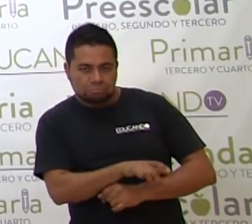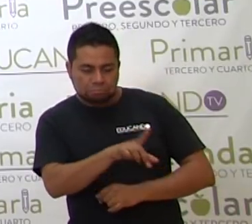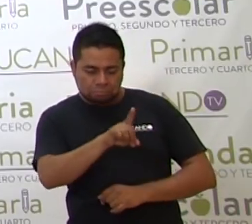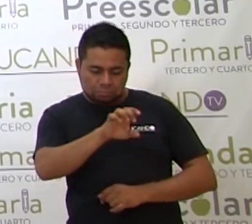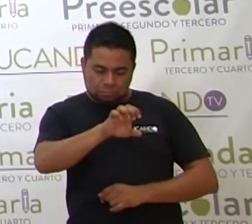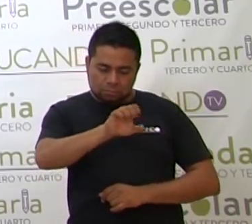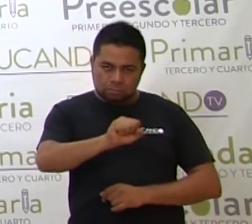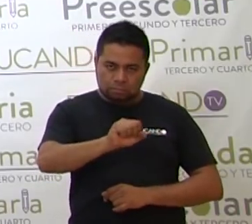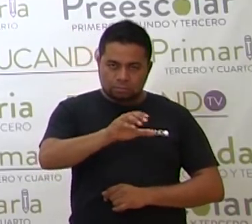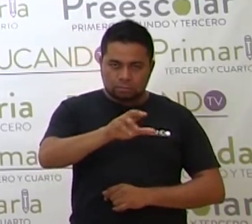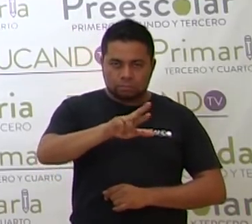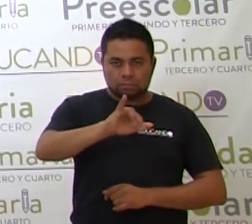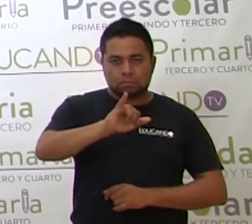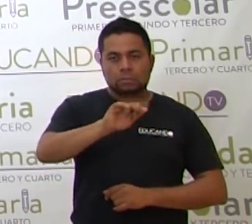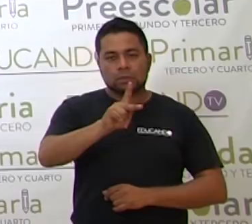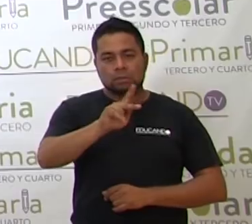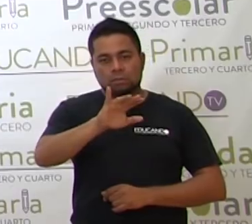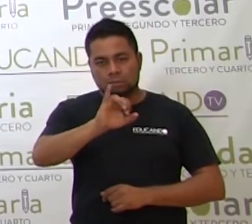Descripción